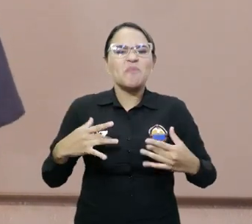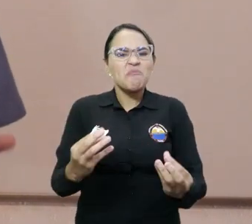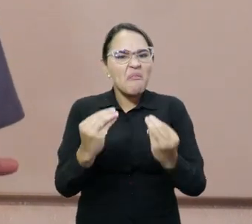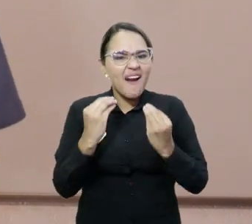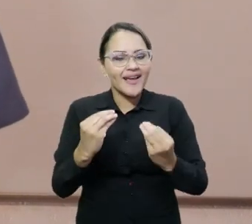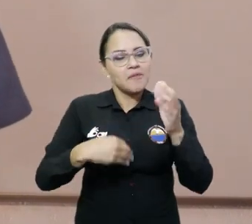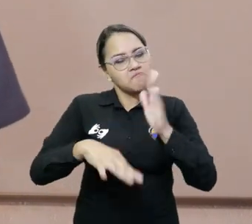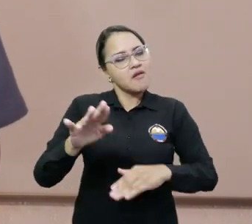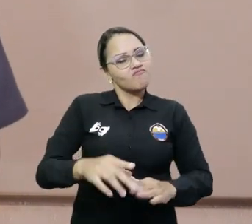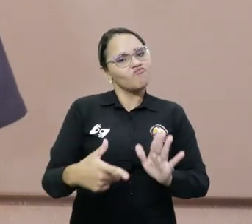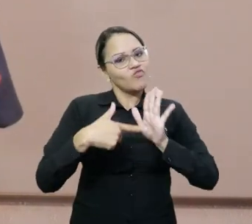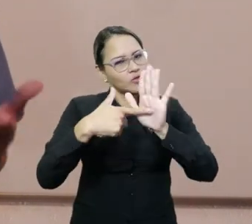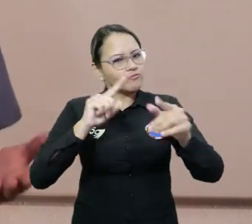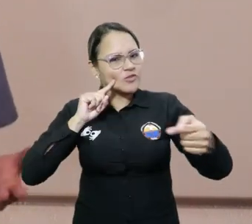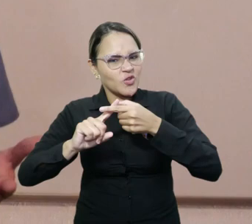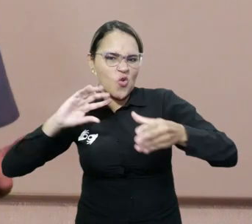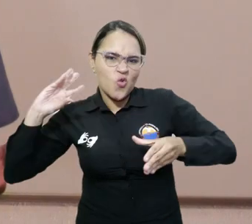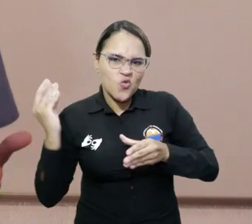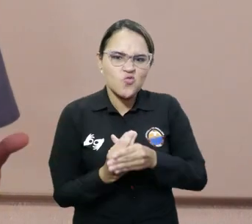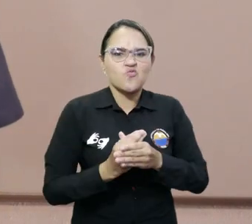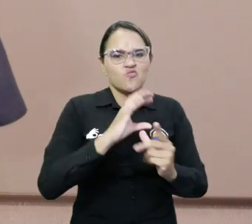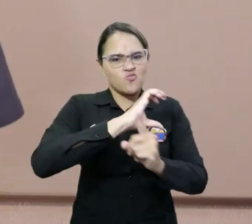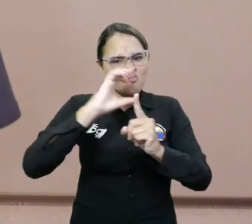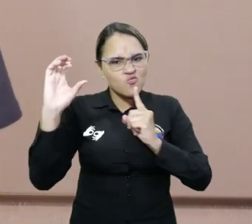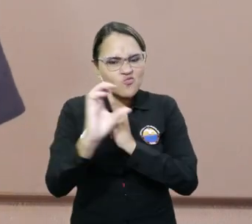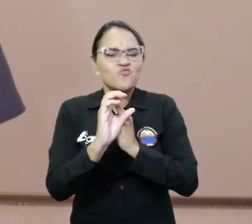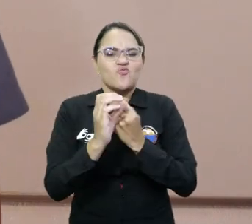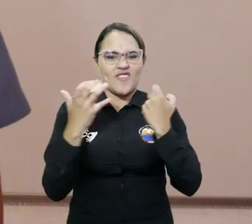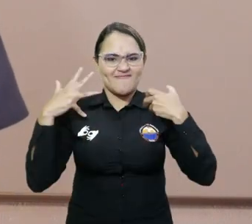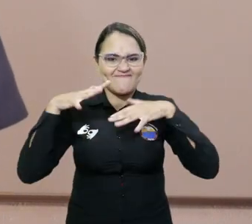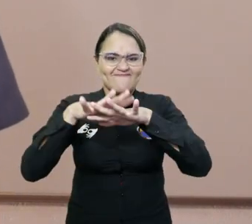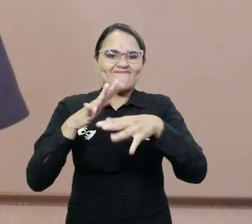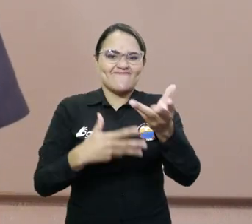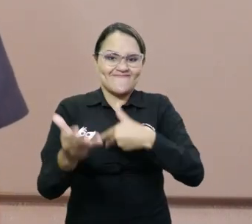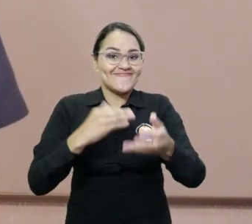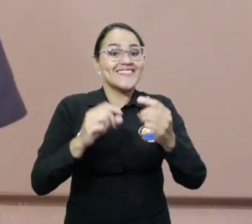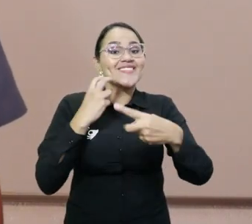para ser un referente de inclusión e interculturalidad. Recuerda,